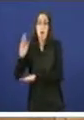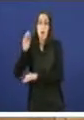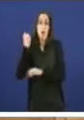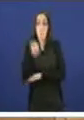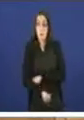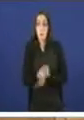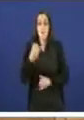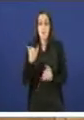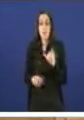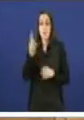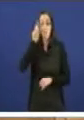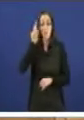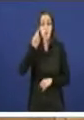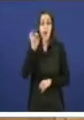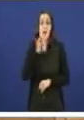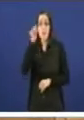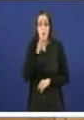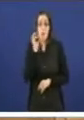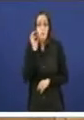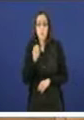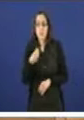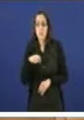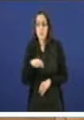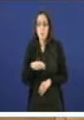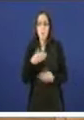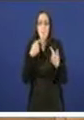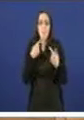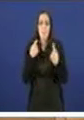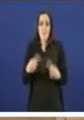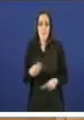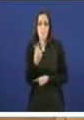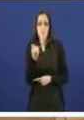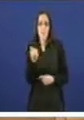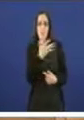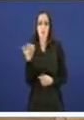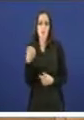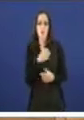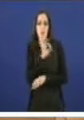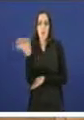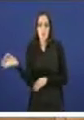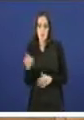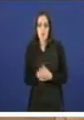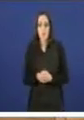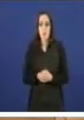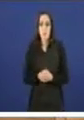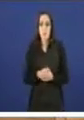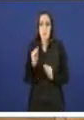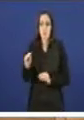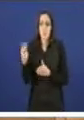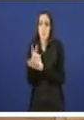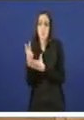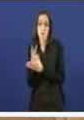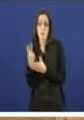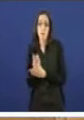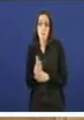profesores galegos perderan máis de 2.500 euros de media. Durante o seu mandato, o bipartito aumentou en 205